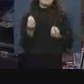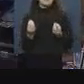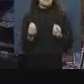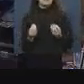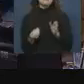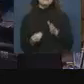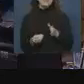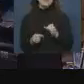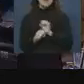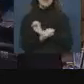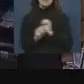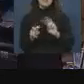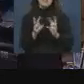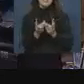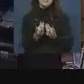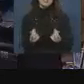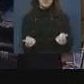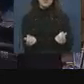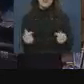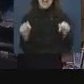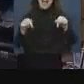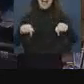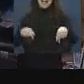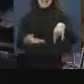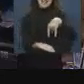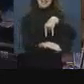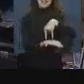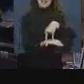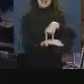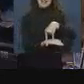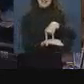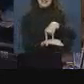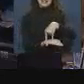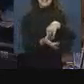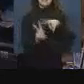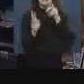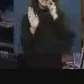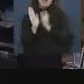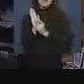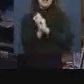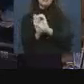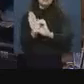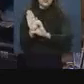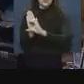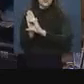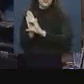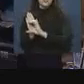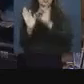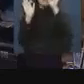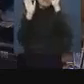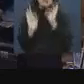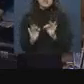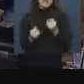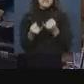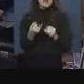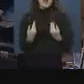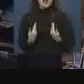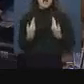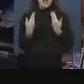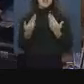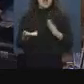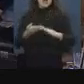no la podido no la hemos podido saldar aquí en este parlamento que es el reconocimiento constitucional definitivo a nuestros